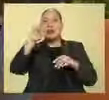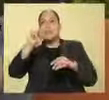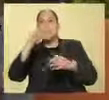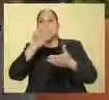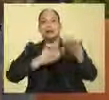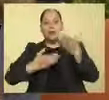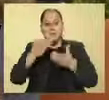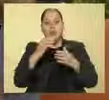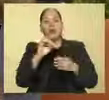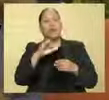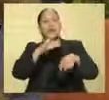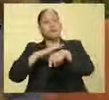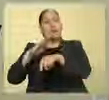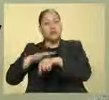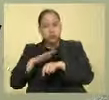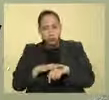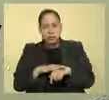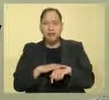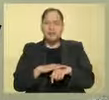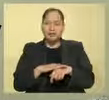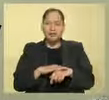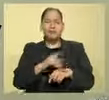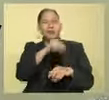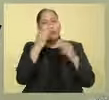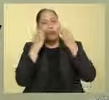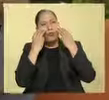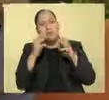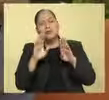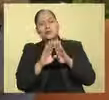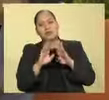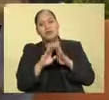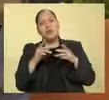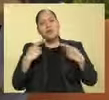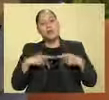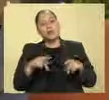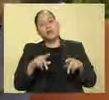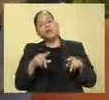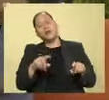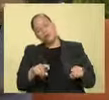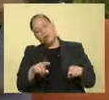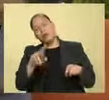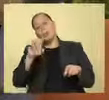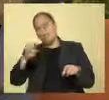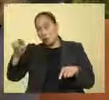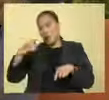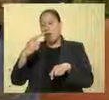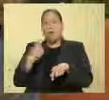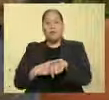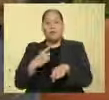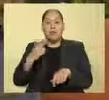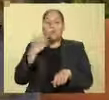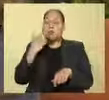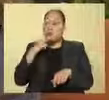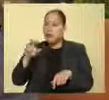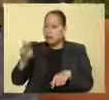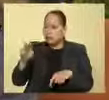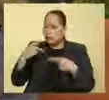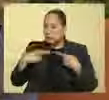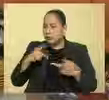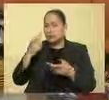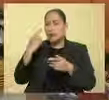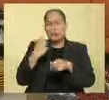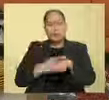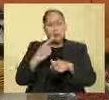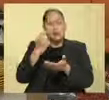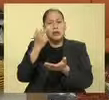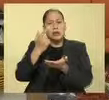la publicidad realmente muestra cómo acaba una persona que fuma. Pero lo más importante también